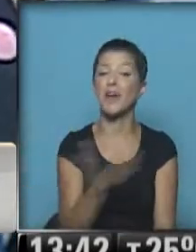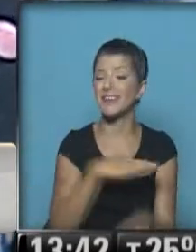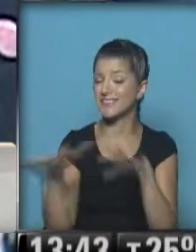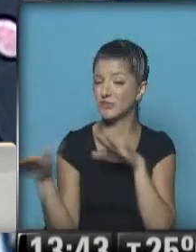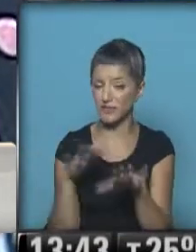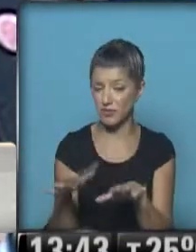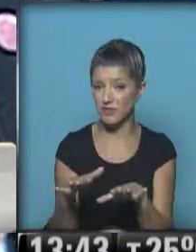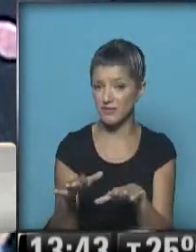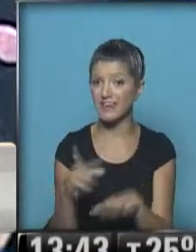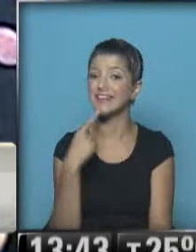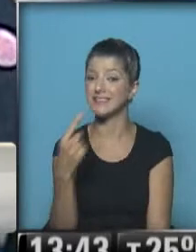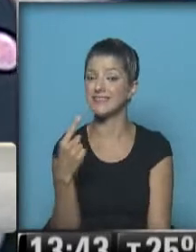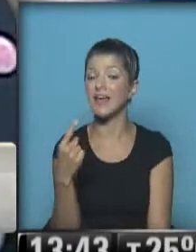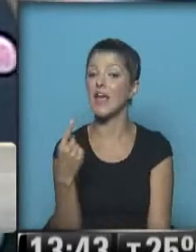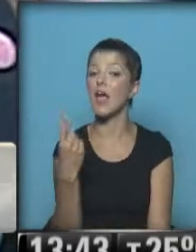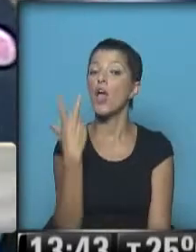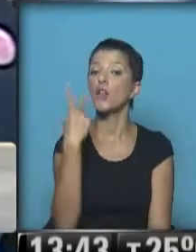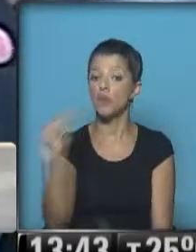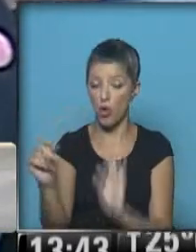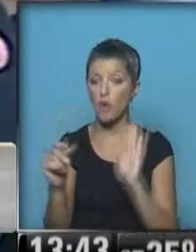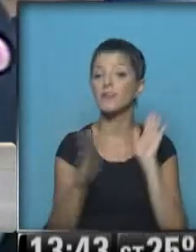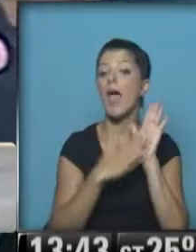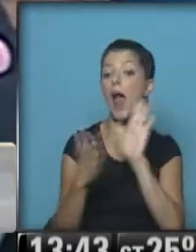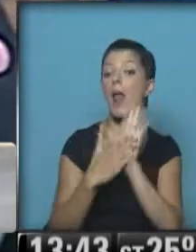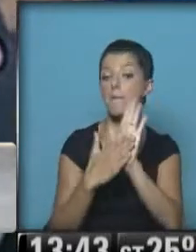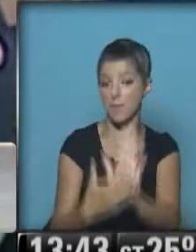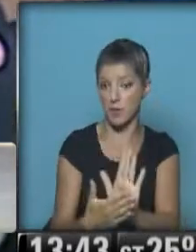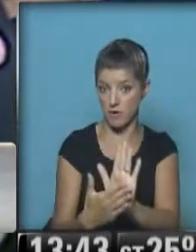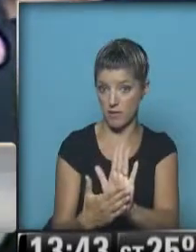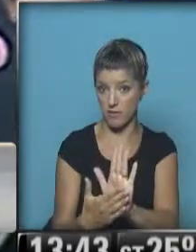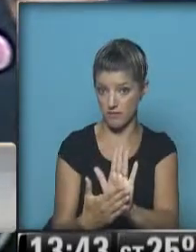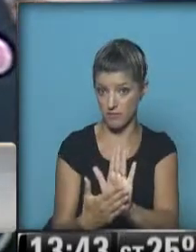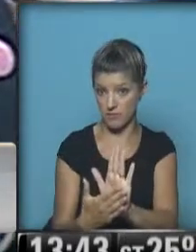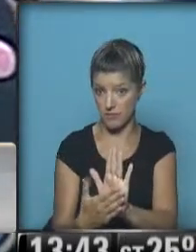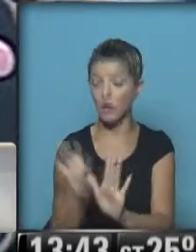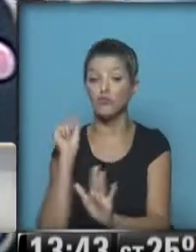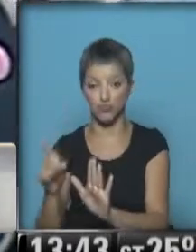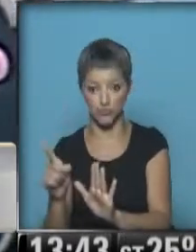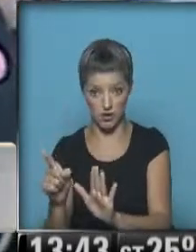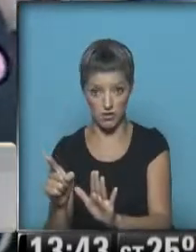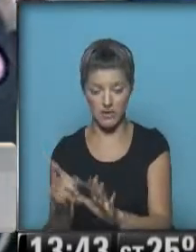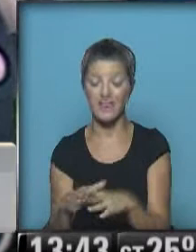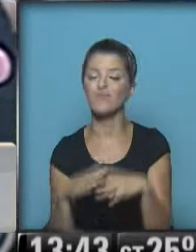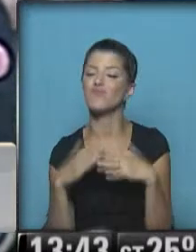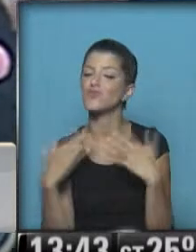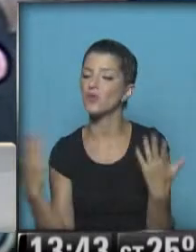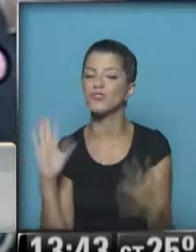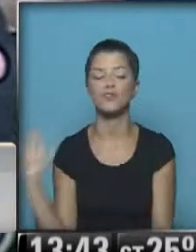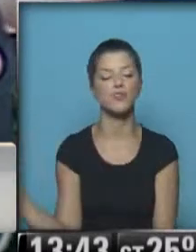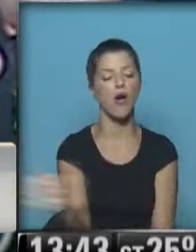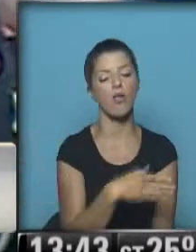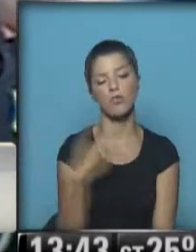ha rechazado la totalidad de la prueba que ofreció la defensa, lo cual es totalmente